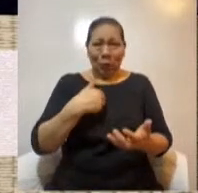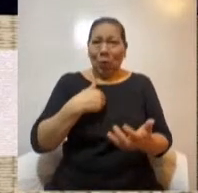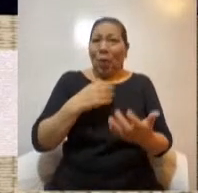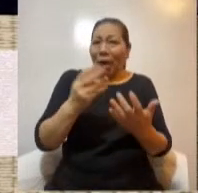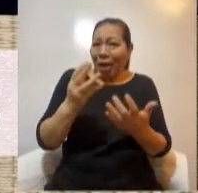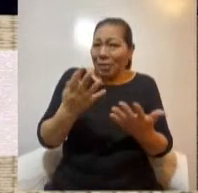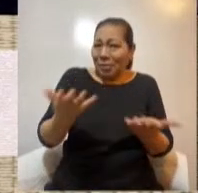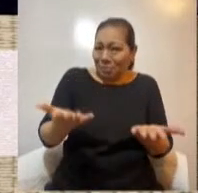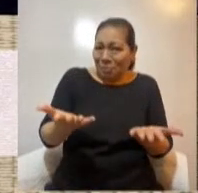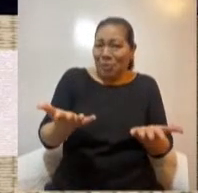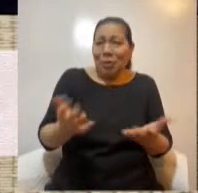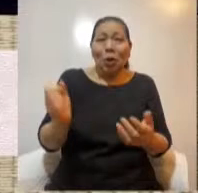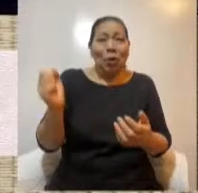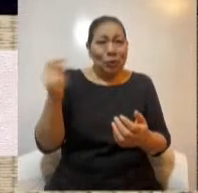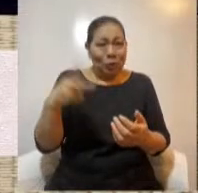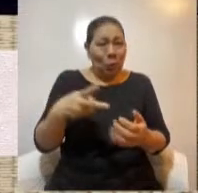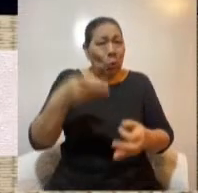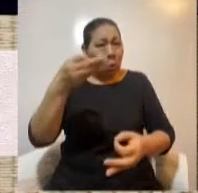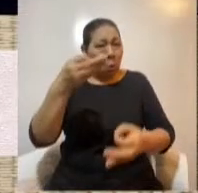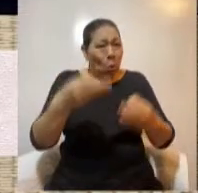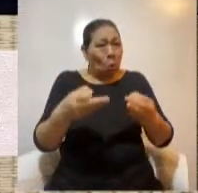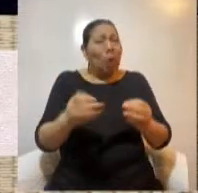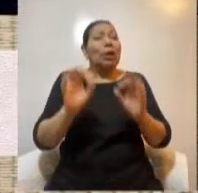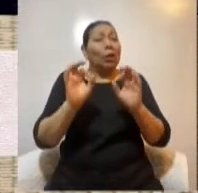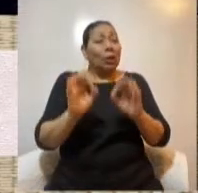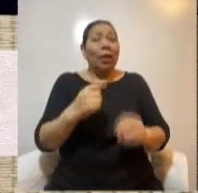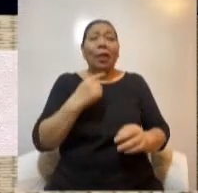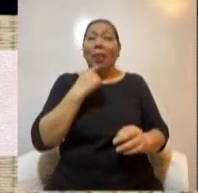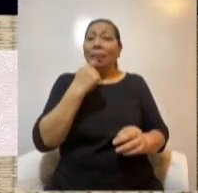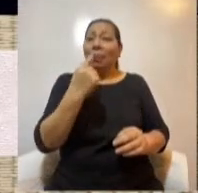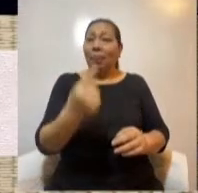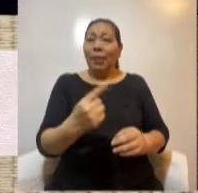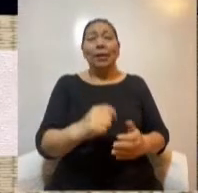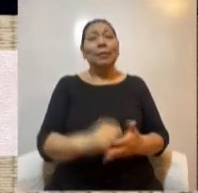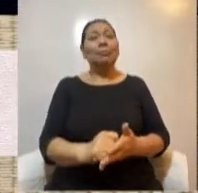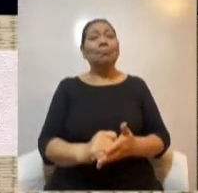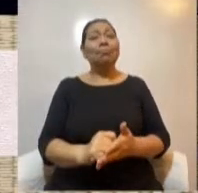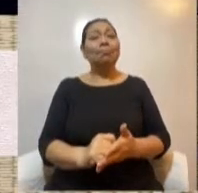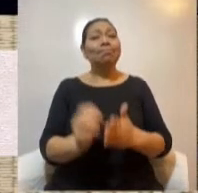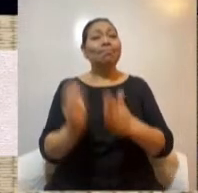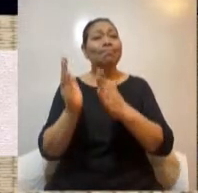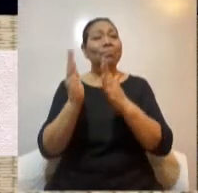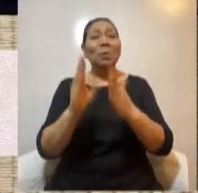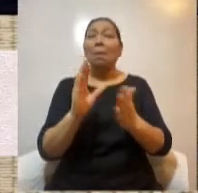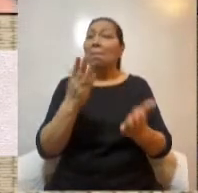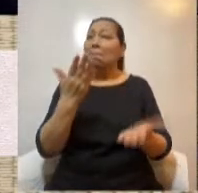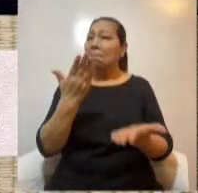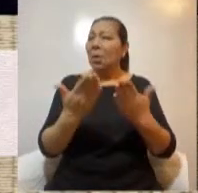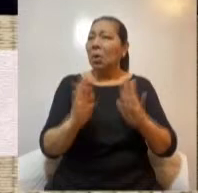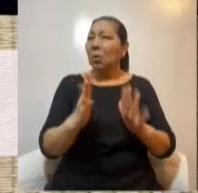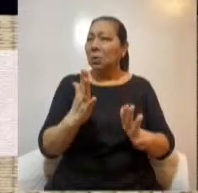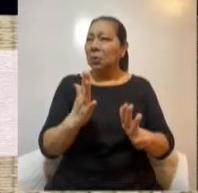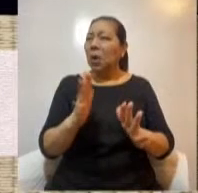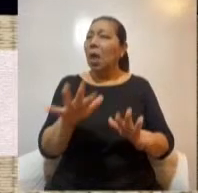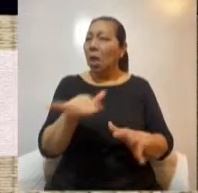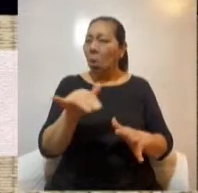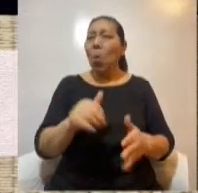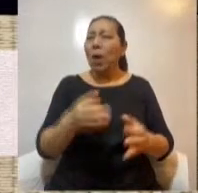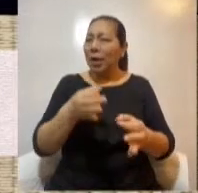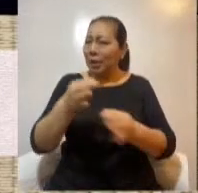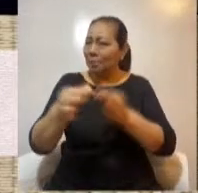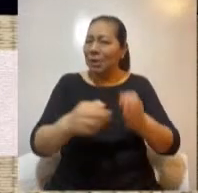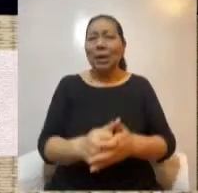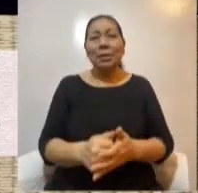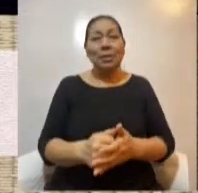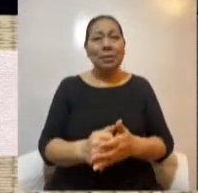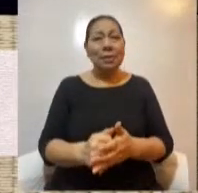de la decisión y en segunda instancia la sala confirma la de primera instancia, más o menos por argumentos similares,